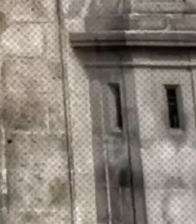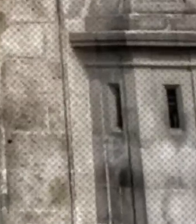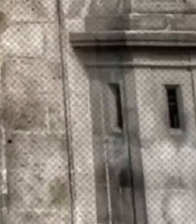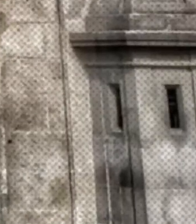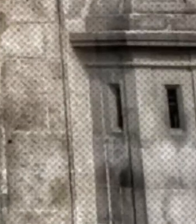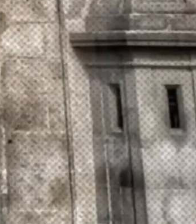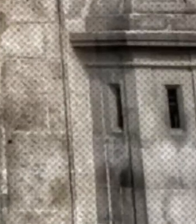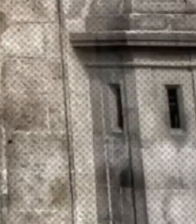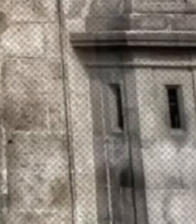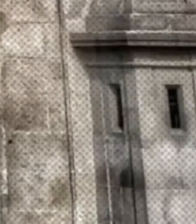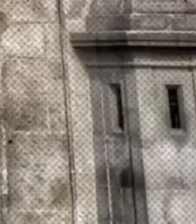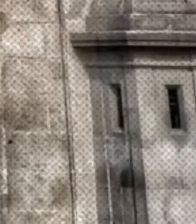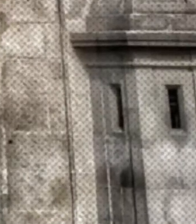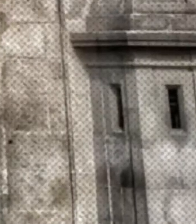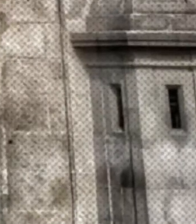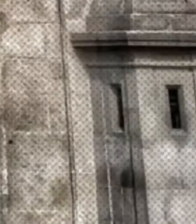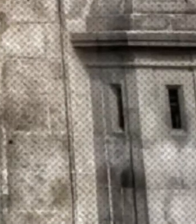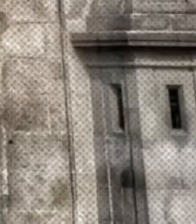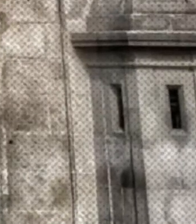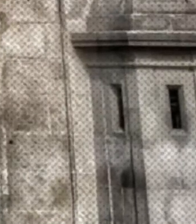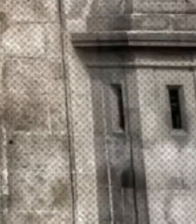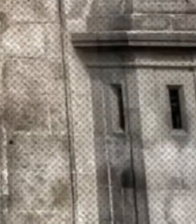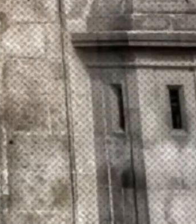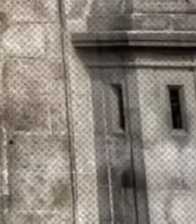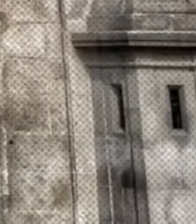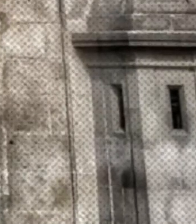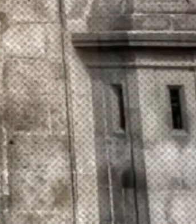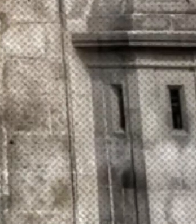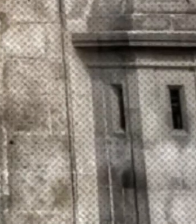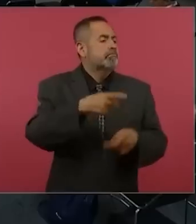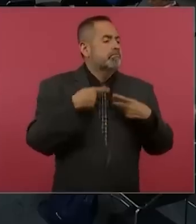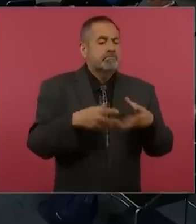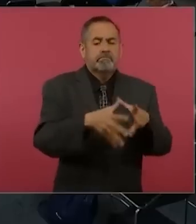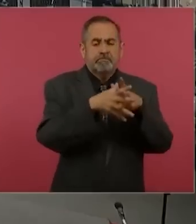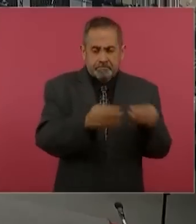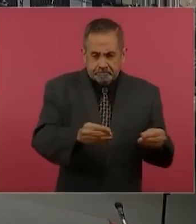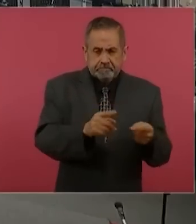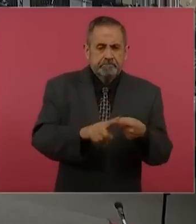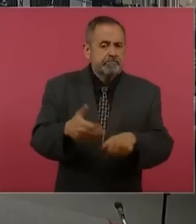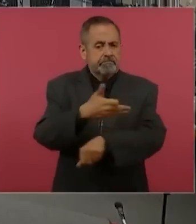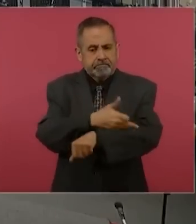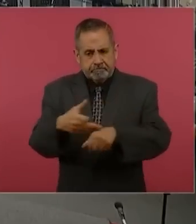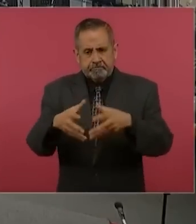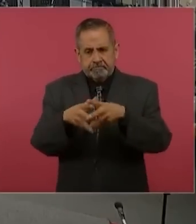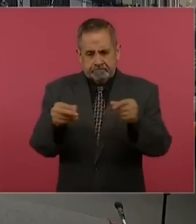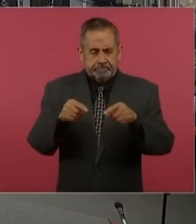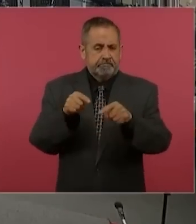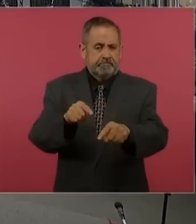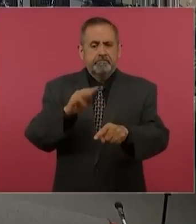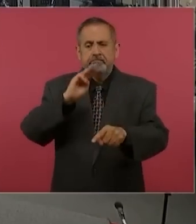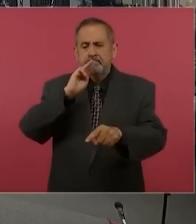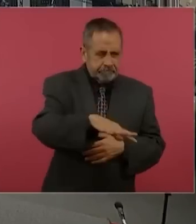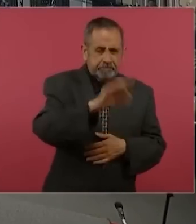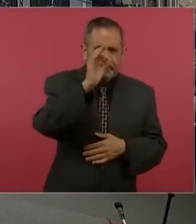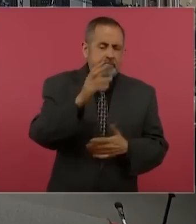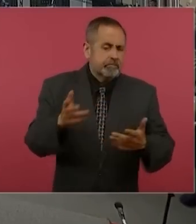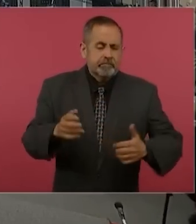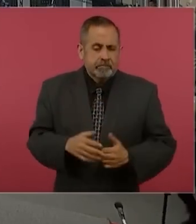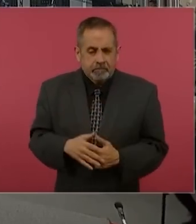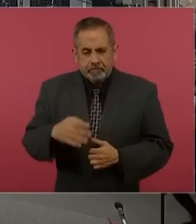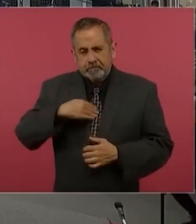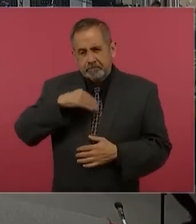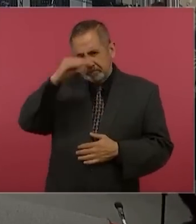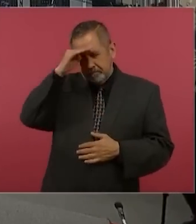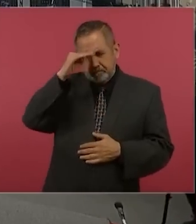las puertas de Palacio Nacional están cerradas para las madres buscadoras. En este caso, ya refiriéndome como tal a las madres buscadoras, ¿no